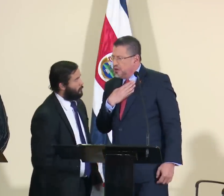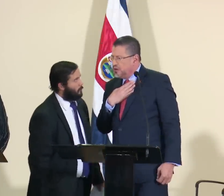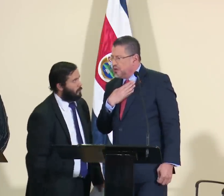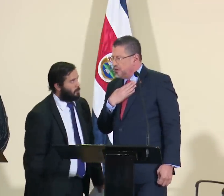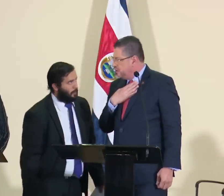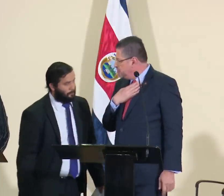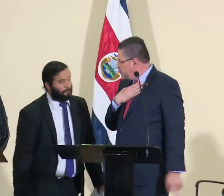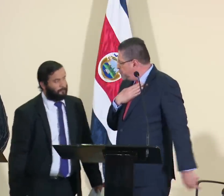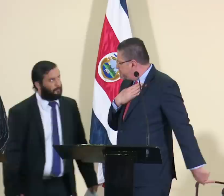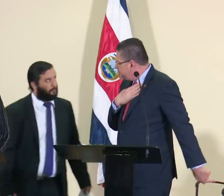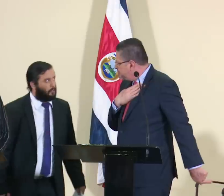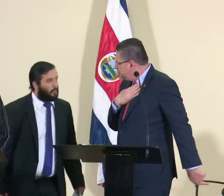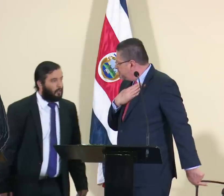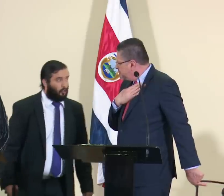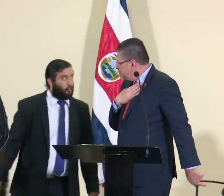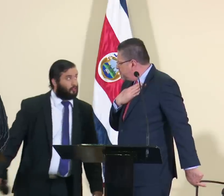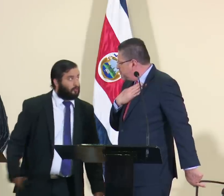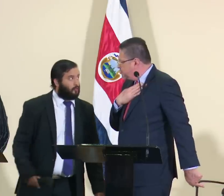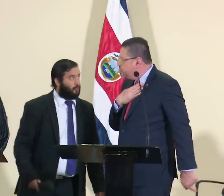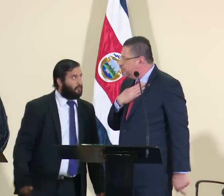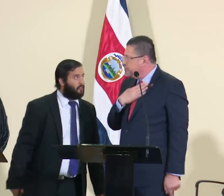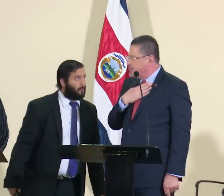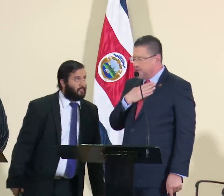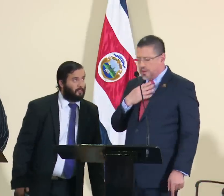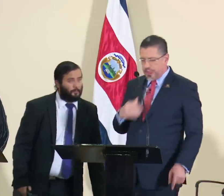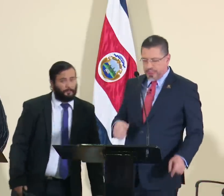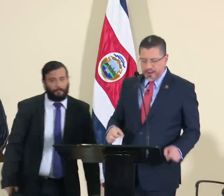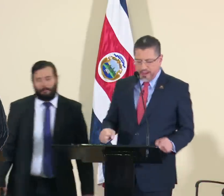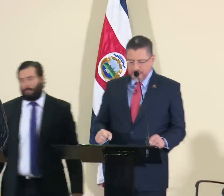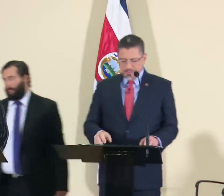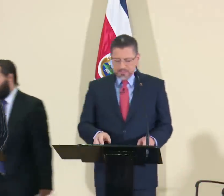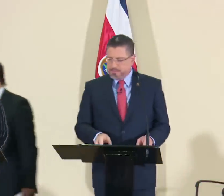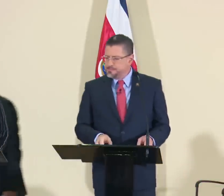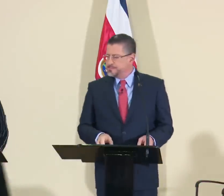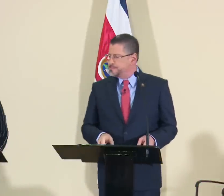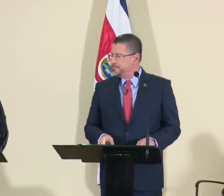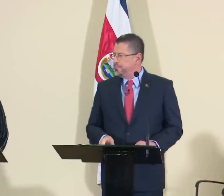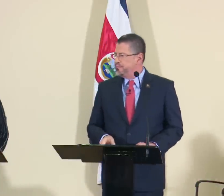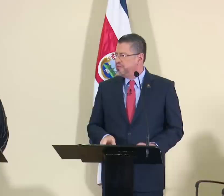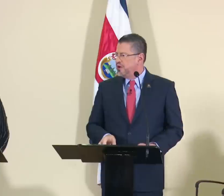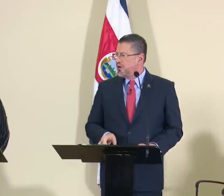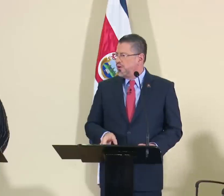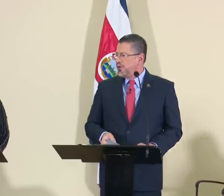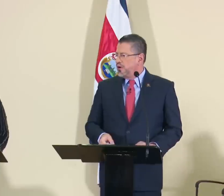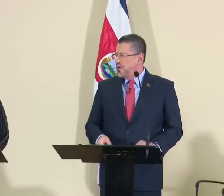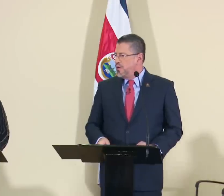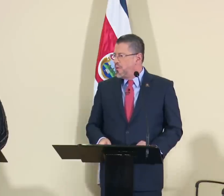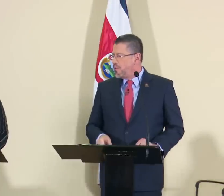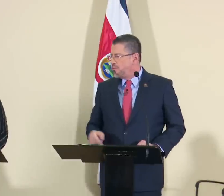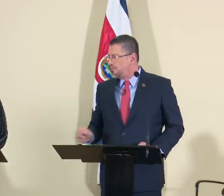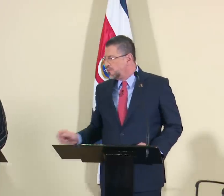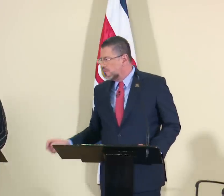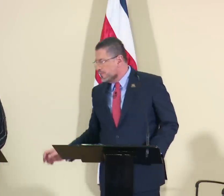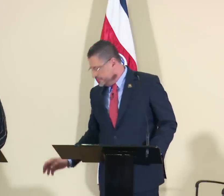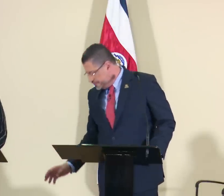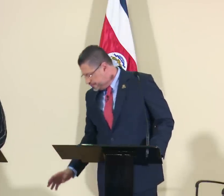muy limitadas en cuanto a la atención de estas poblaciones de migrantes en tránsito.